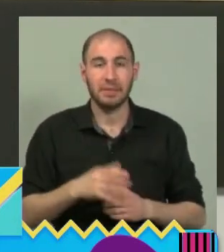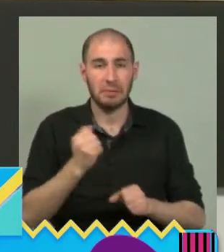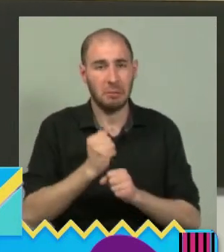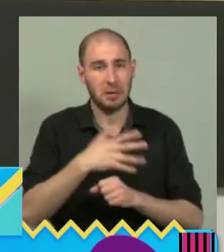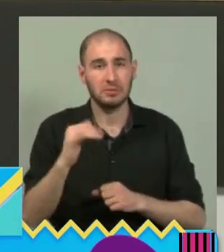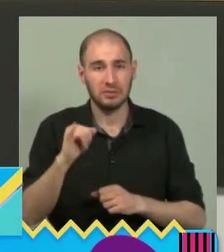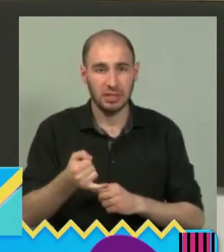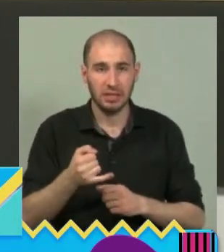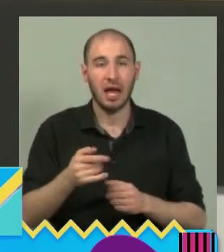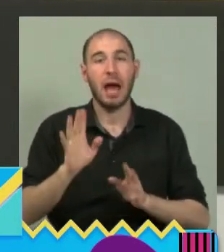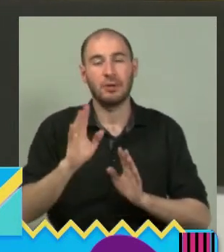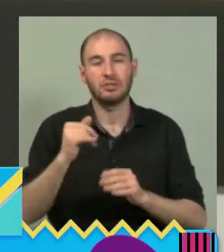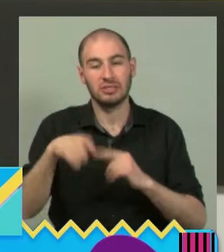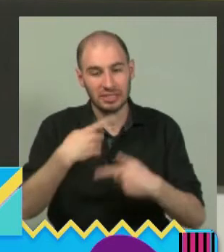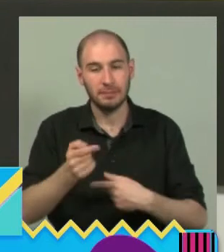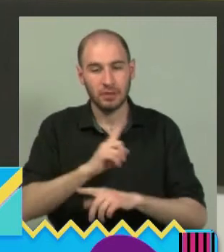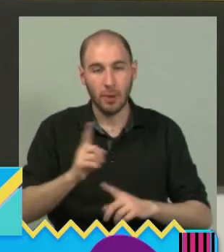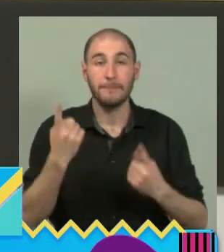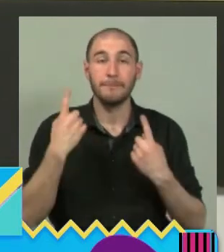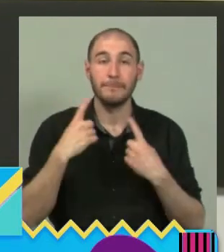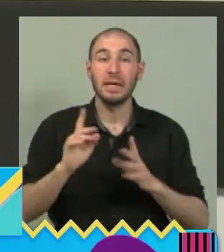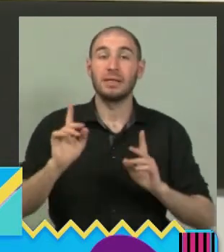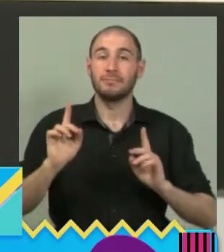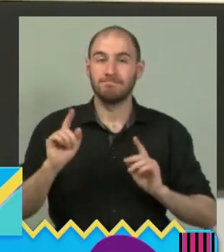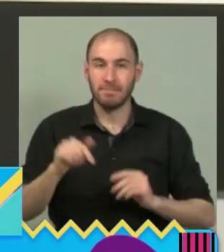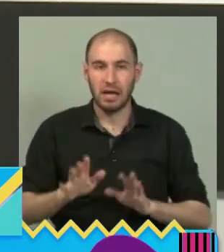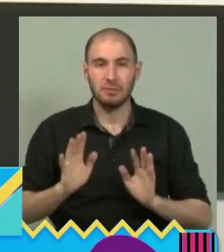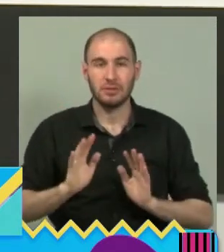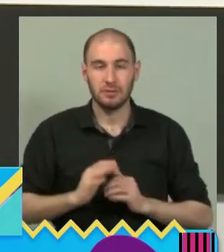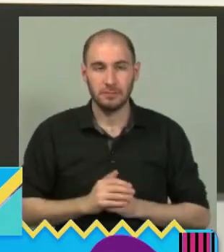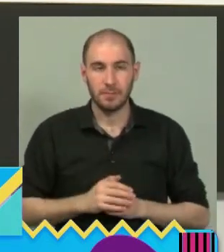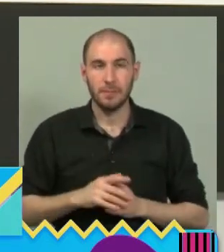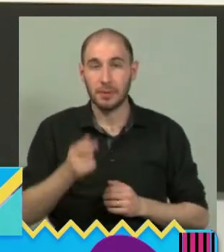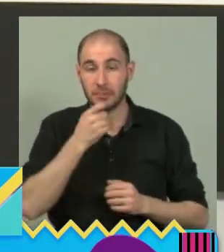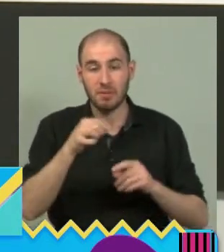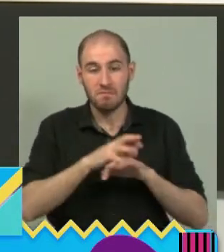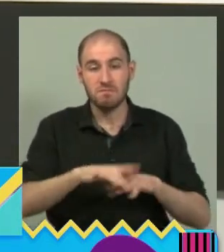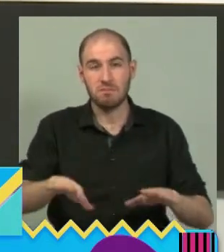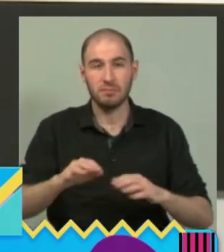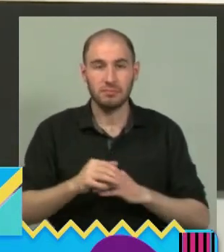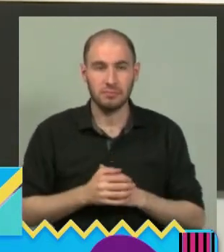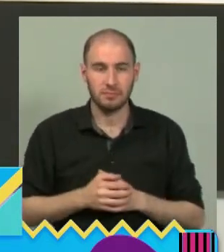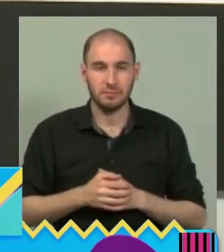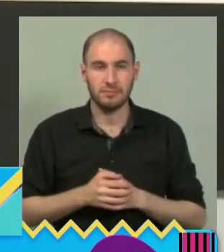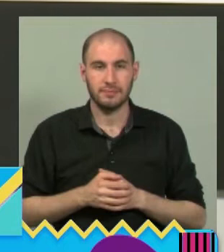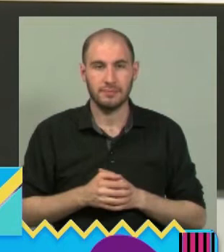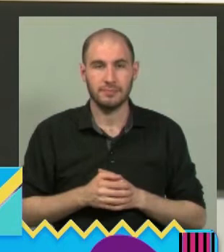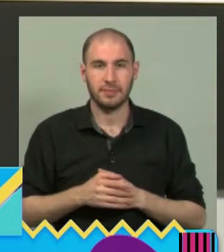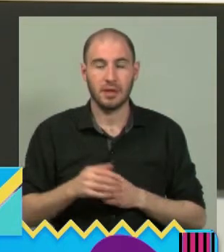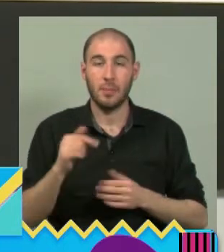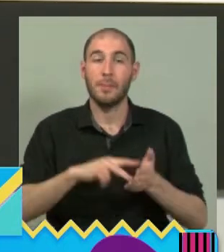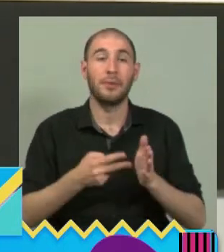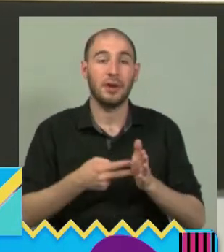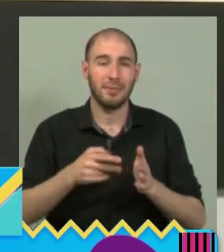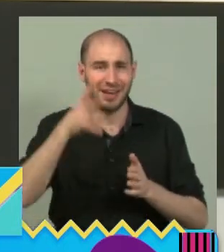empleo, no en todos los casos se da esa situación, pero se pueden generar derrames, por ejemplo, que pueden dejar ciertas